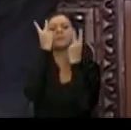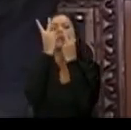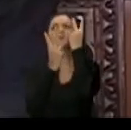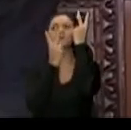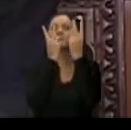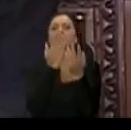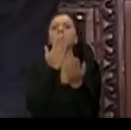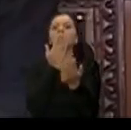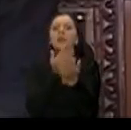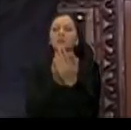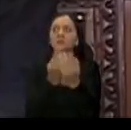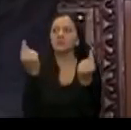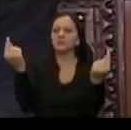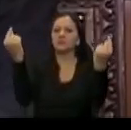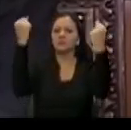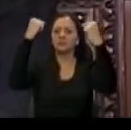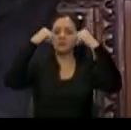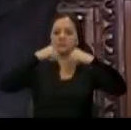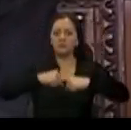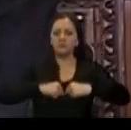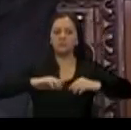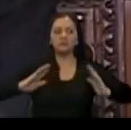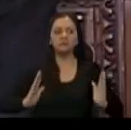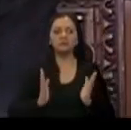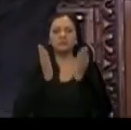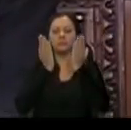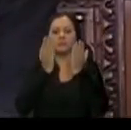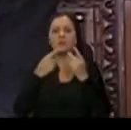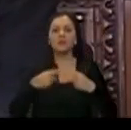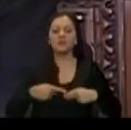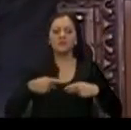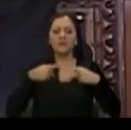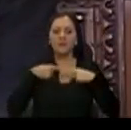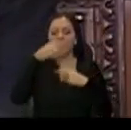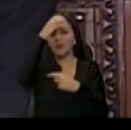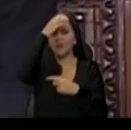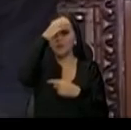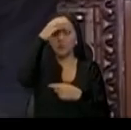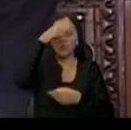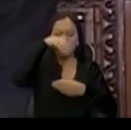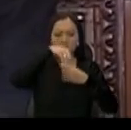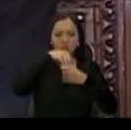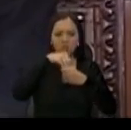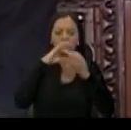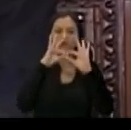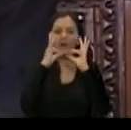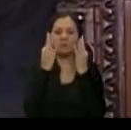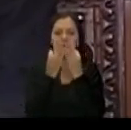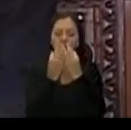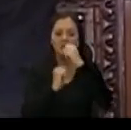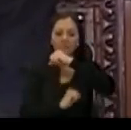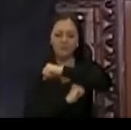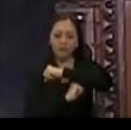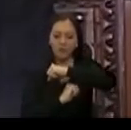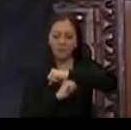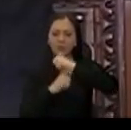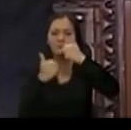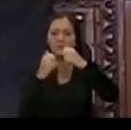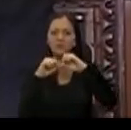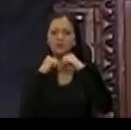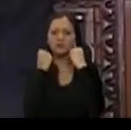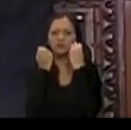gracia y reavivar así nuestra vida cristiana en la familia y en la sociedad bajo la